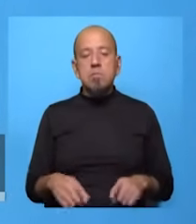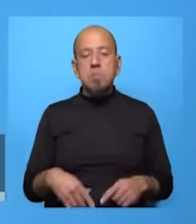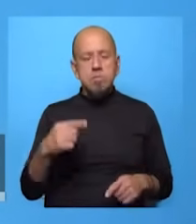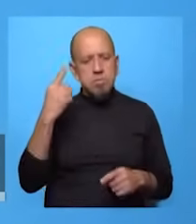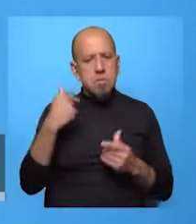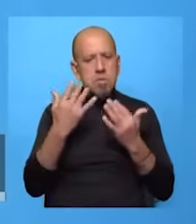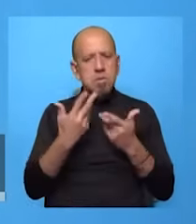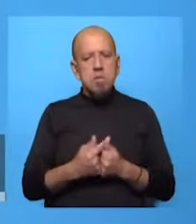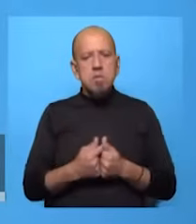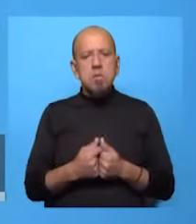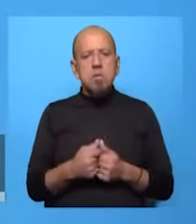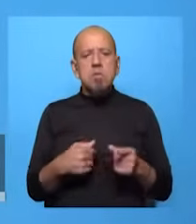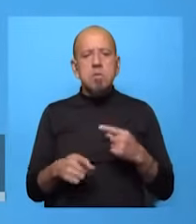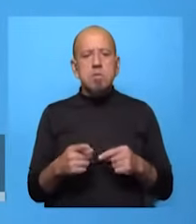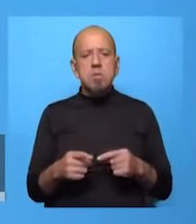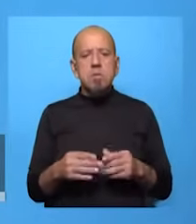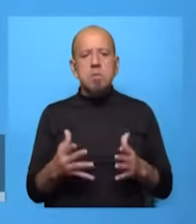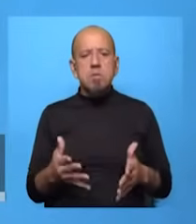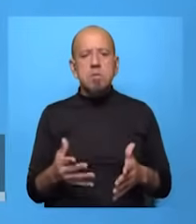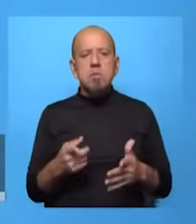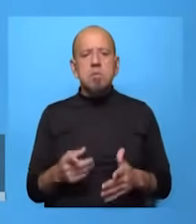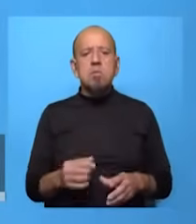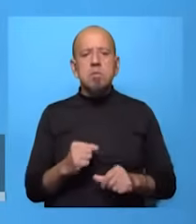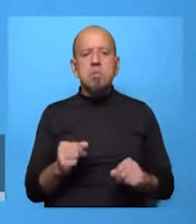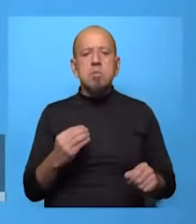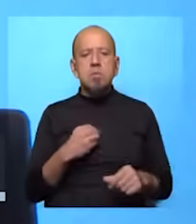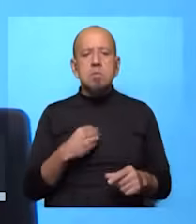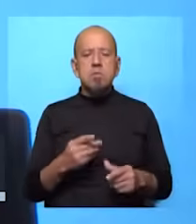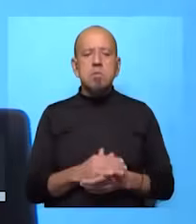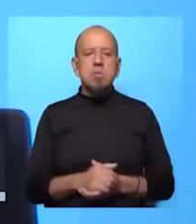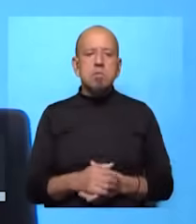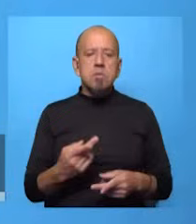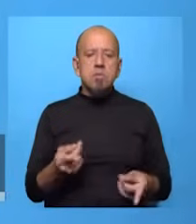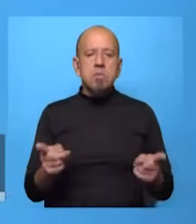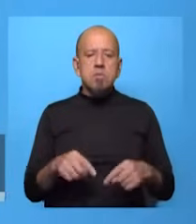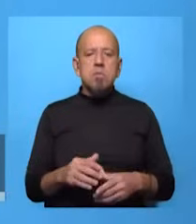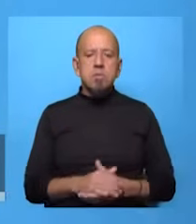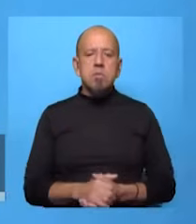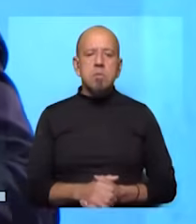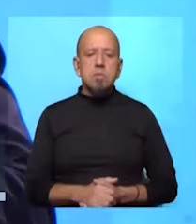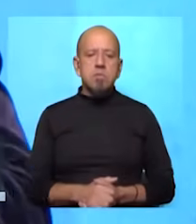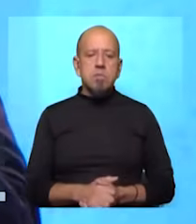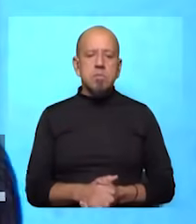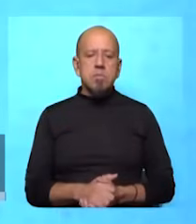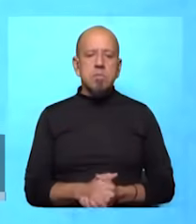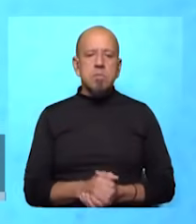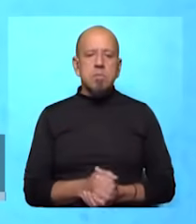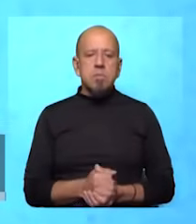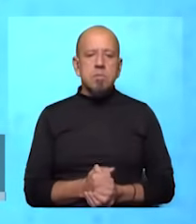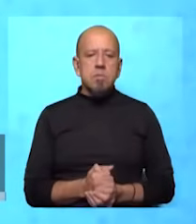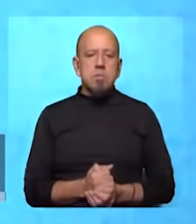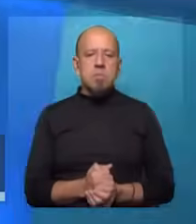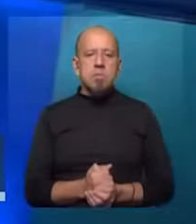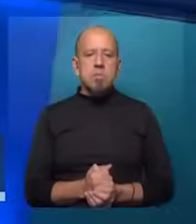que genera la certeza y la credibilidad de que se puede confiar en él hacemos una pequeña pausa y seguimos conversando te parece Ya sigue el lado B aquí en la pantalla de